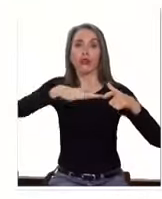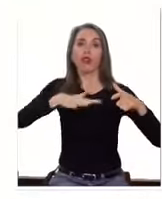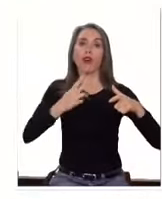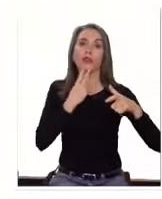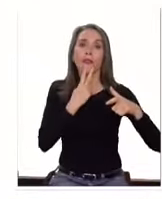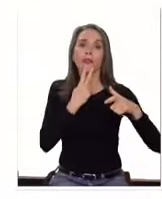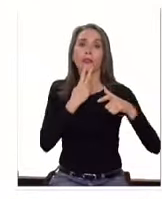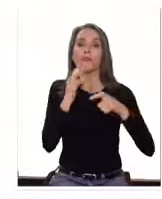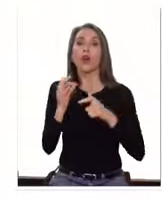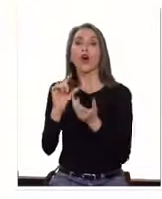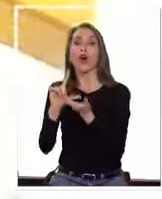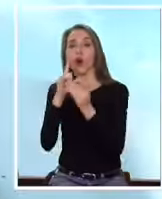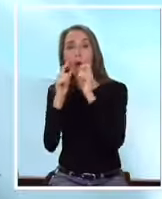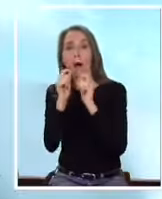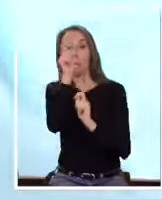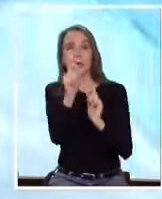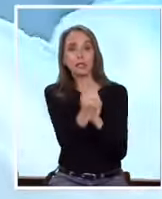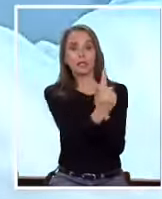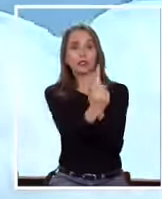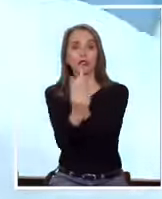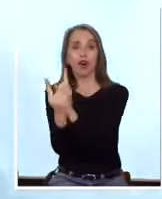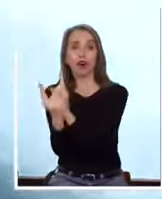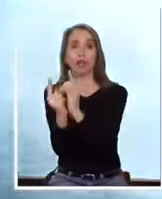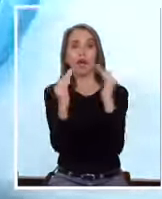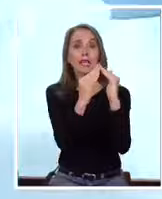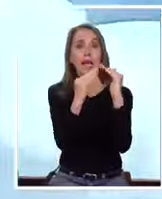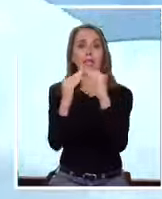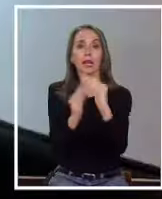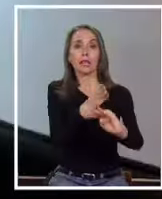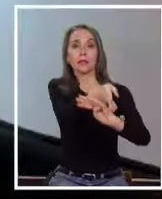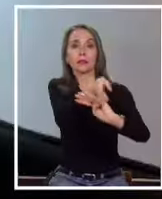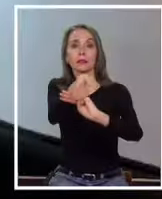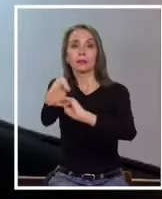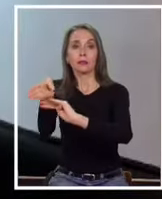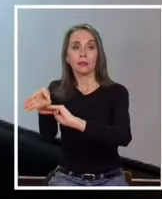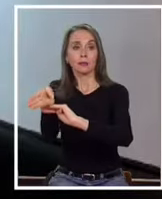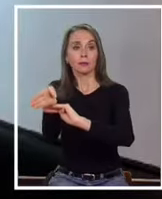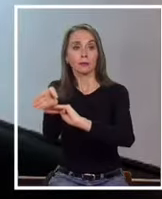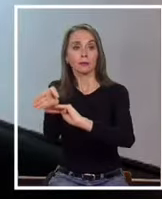residencia o de riesgo, persona a persona, vivienda por vivienda. Si se va